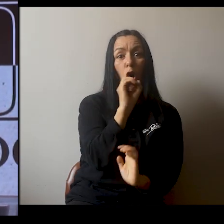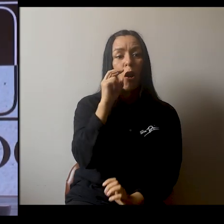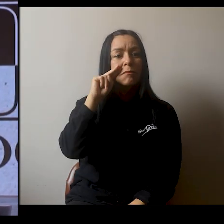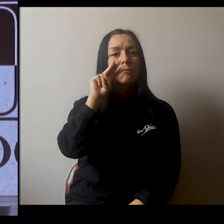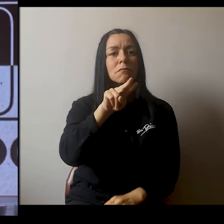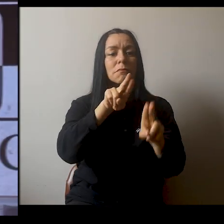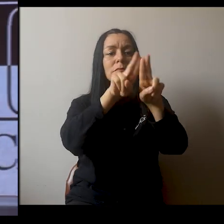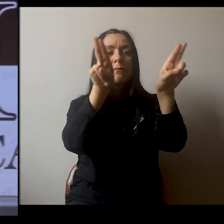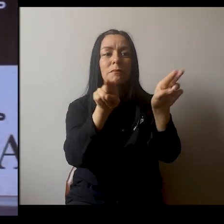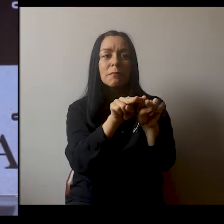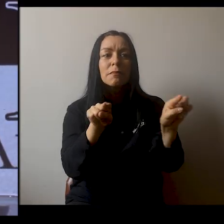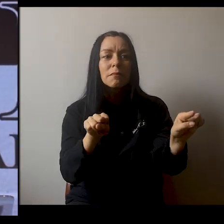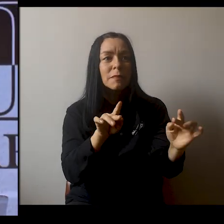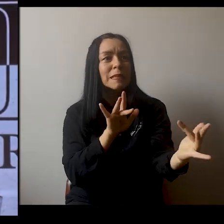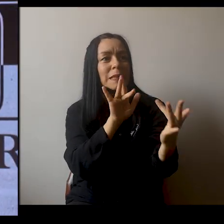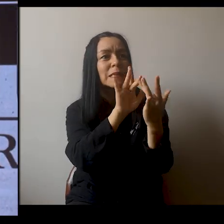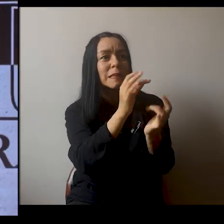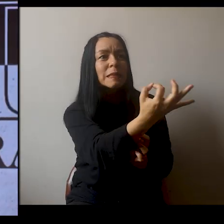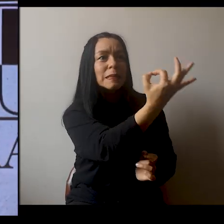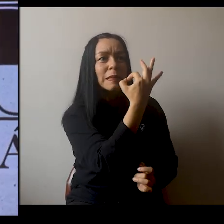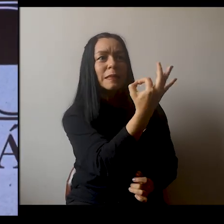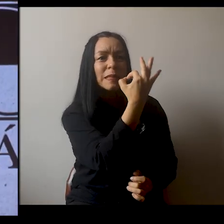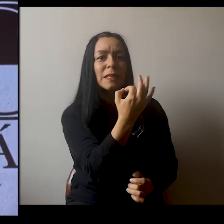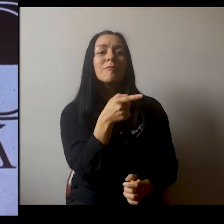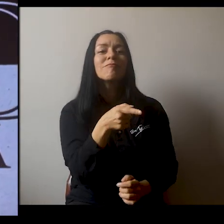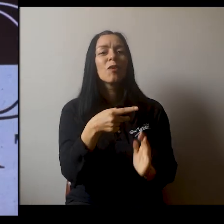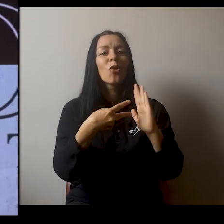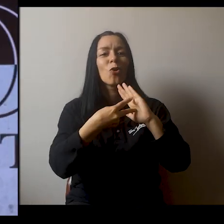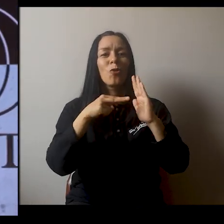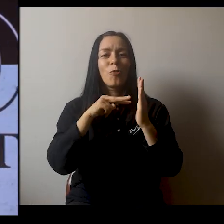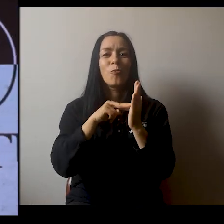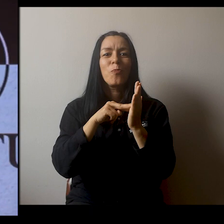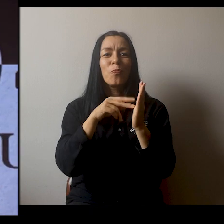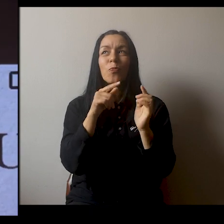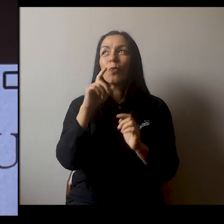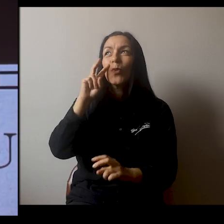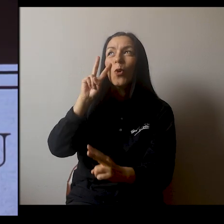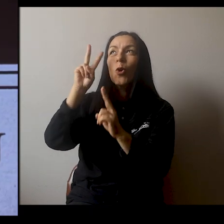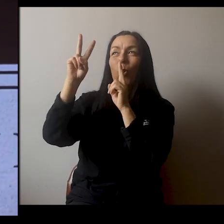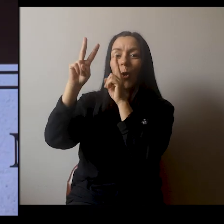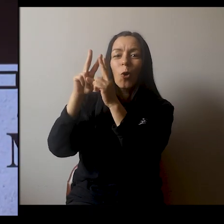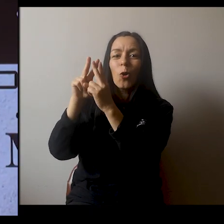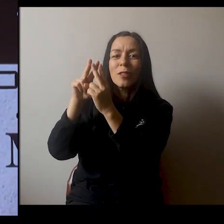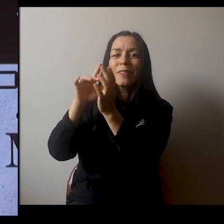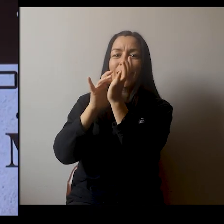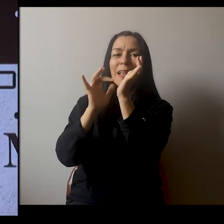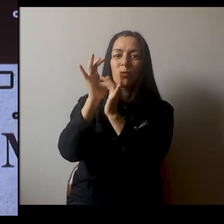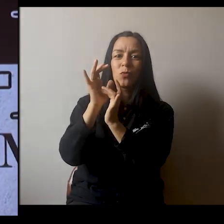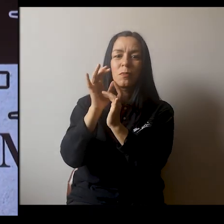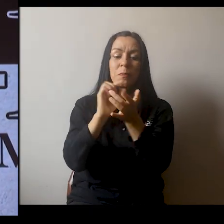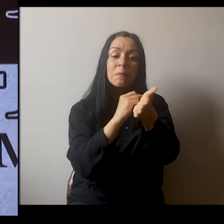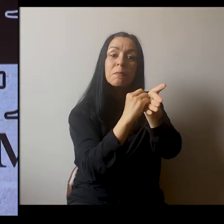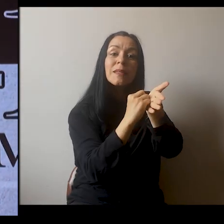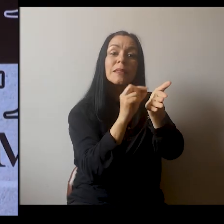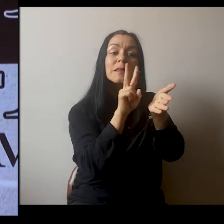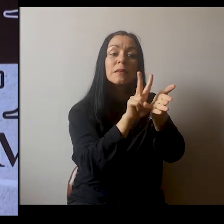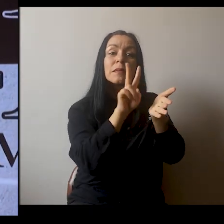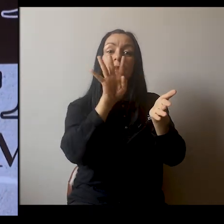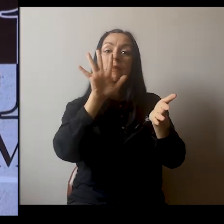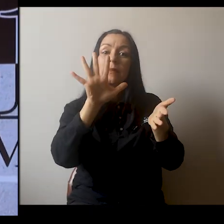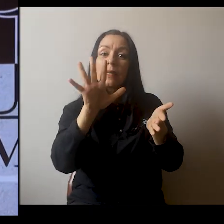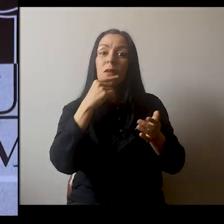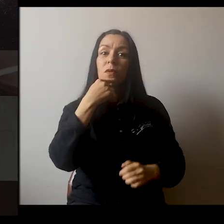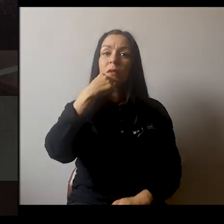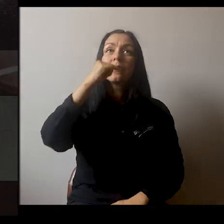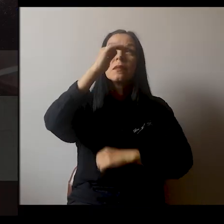casas o a que se conecten para que conozcan acerca de Jesús. Y sigue diciendo, versículo 25, y